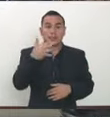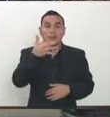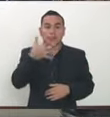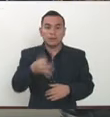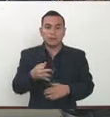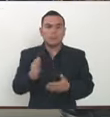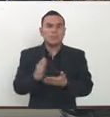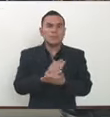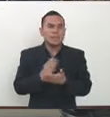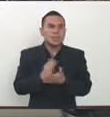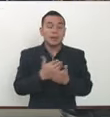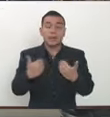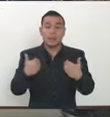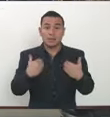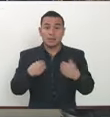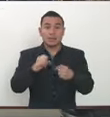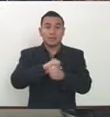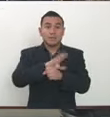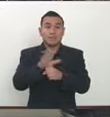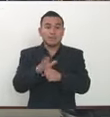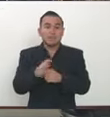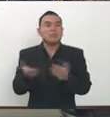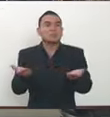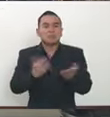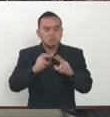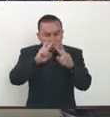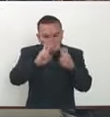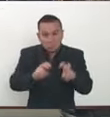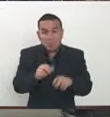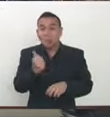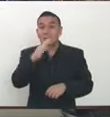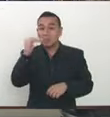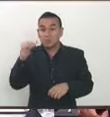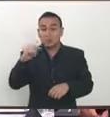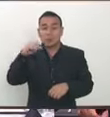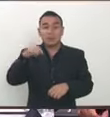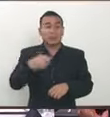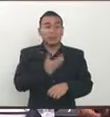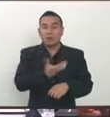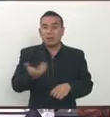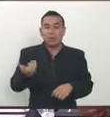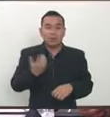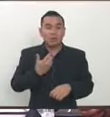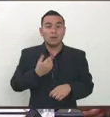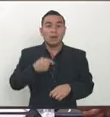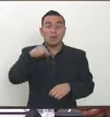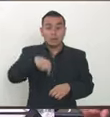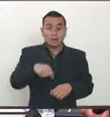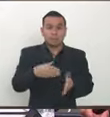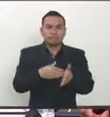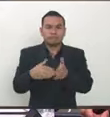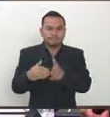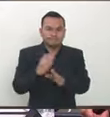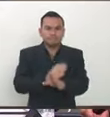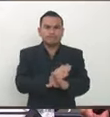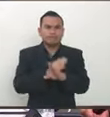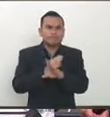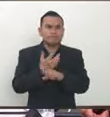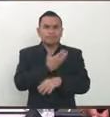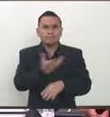aparentemente no tienen COVID-19, pero no han hecho tests o no son hub de aviones, etcétera. Nosotros somos un